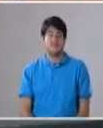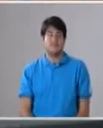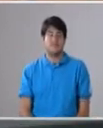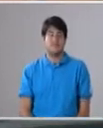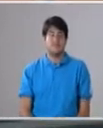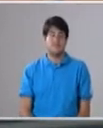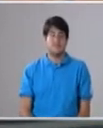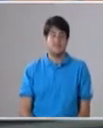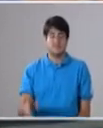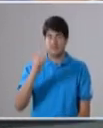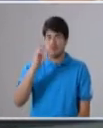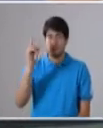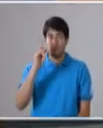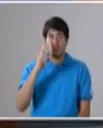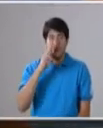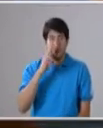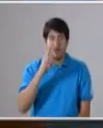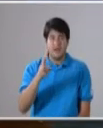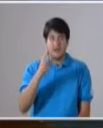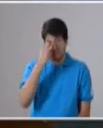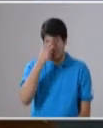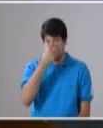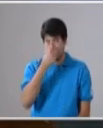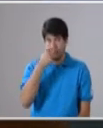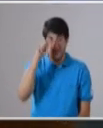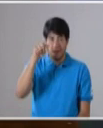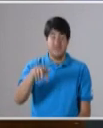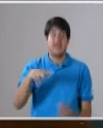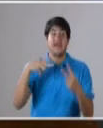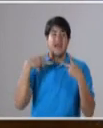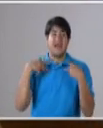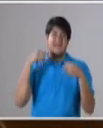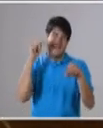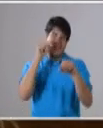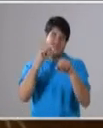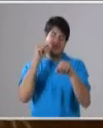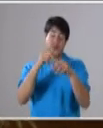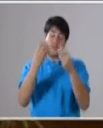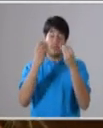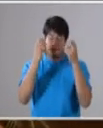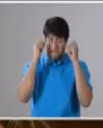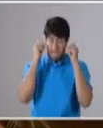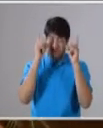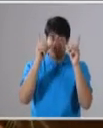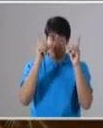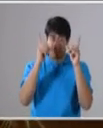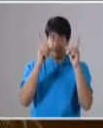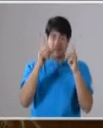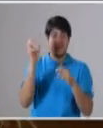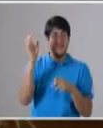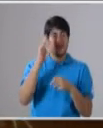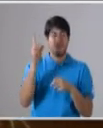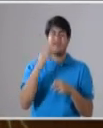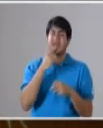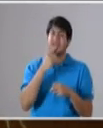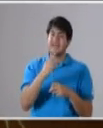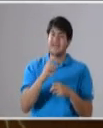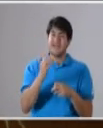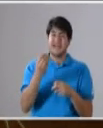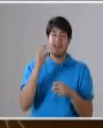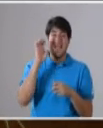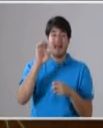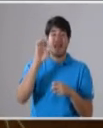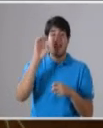En donde se mira, hermano, y ahorita han habido acusaciones impresionantes. En donde se dice que el